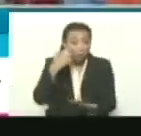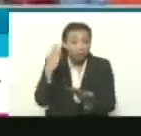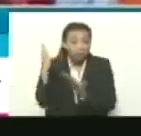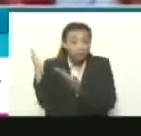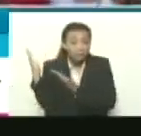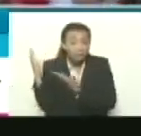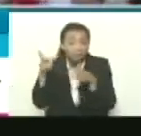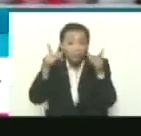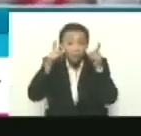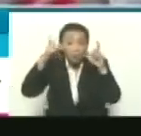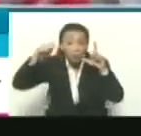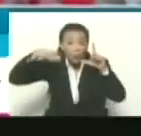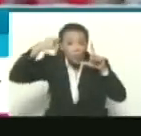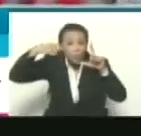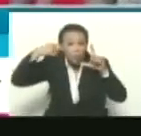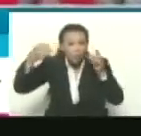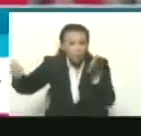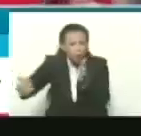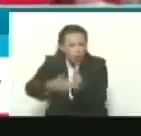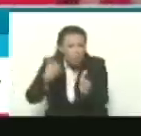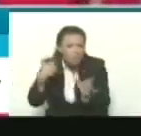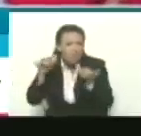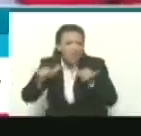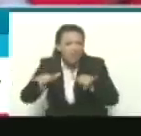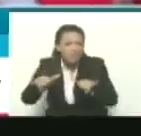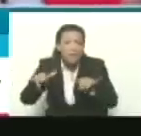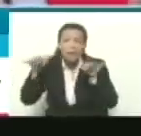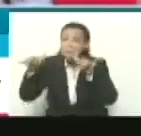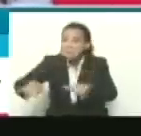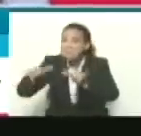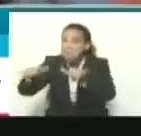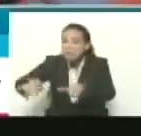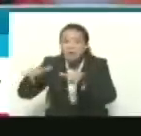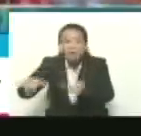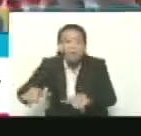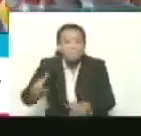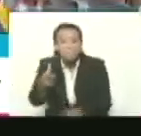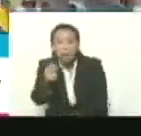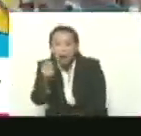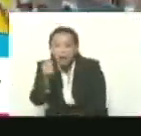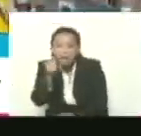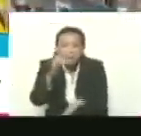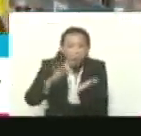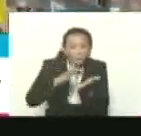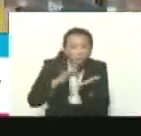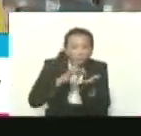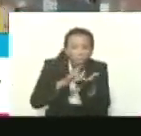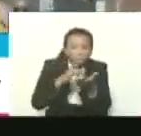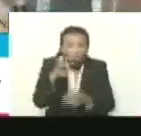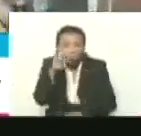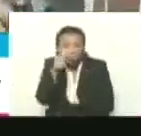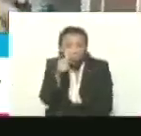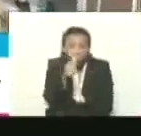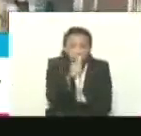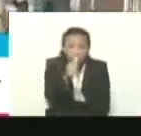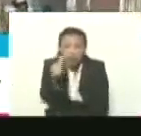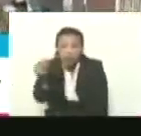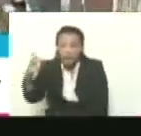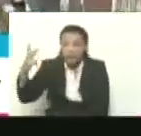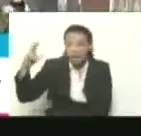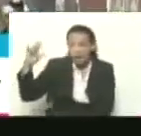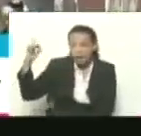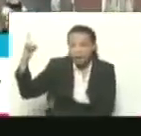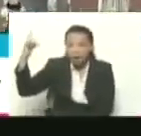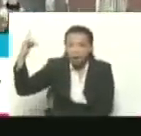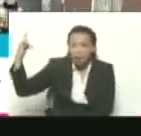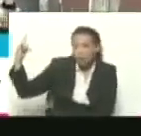Estas imágenes, ¿quién las saca? La misma gente movilizada, con su telefonito, y lo levantan,